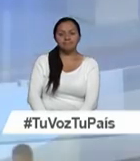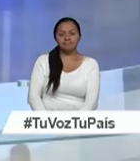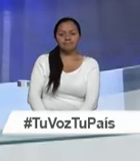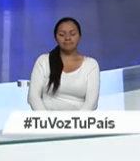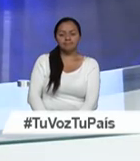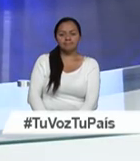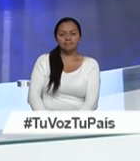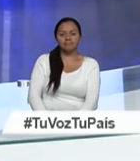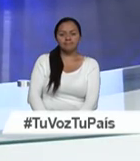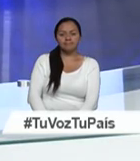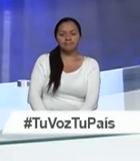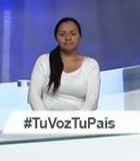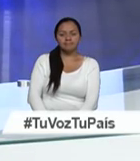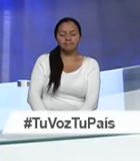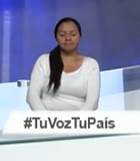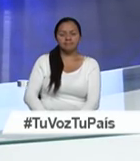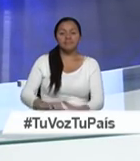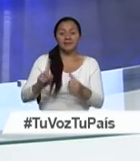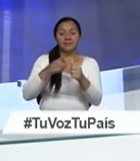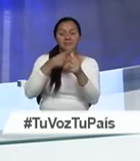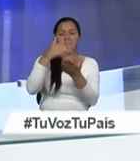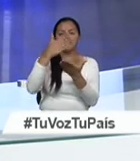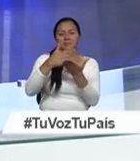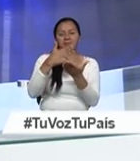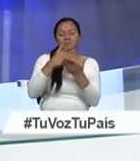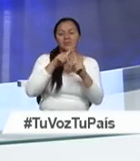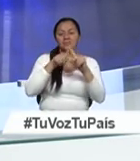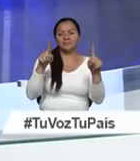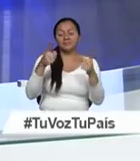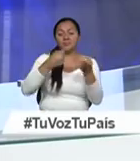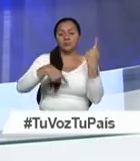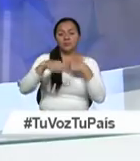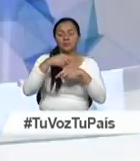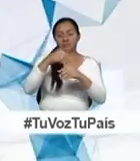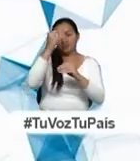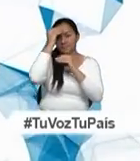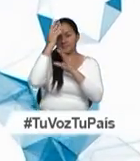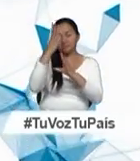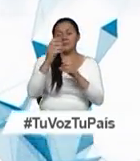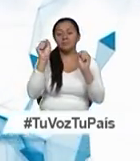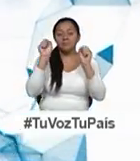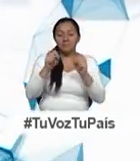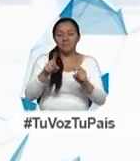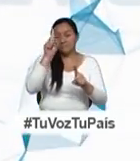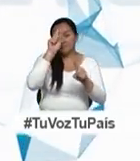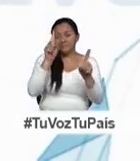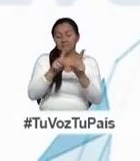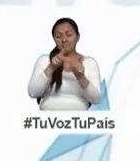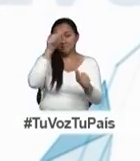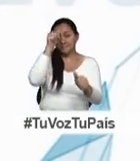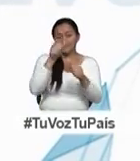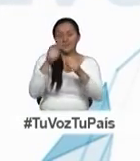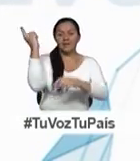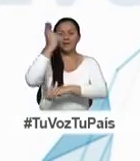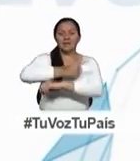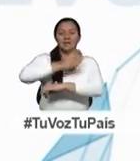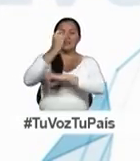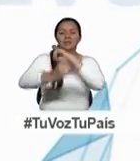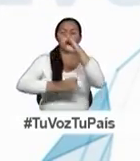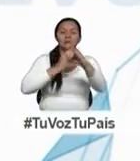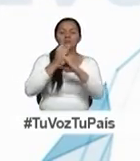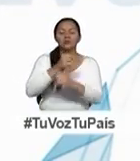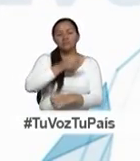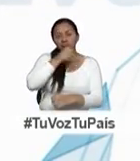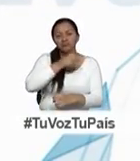Ciudadano. Es tiempo de hacer una primera pausa. Al volver le contaremos cómo se conmemoró el Día Internacional del Adulto